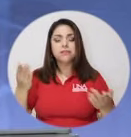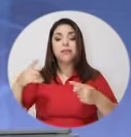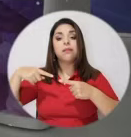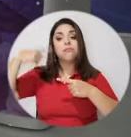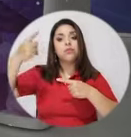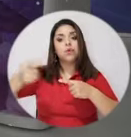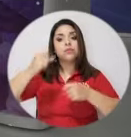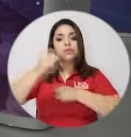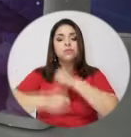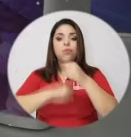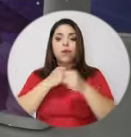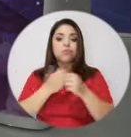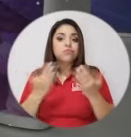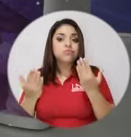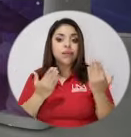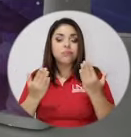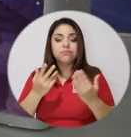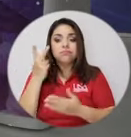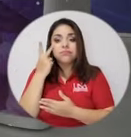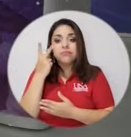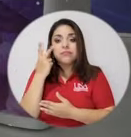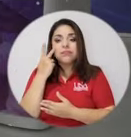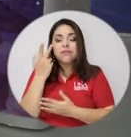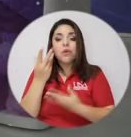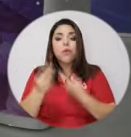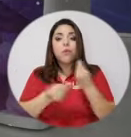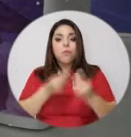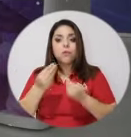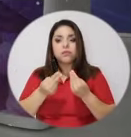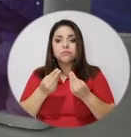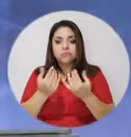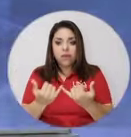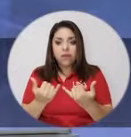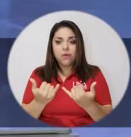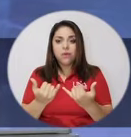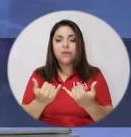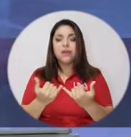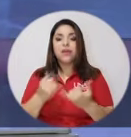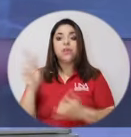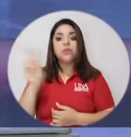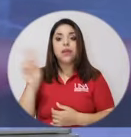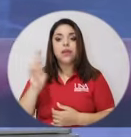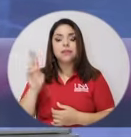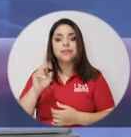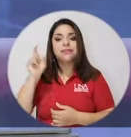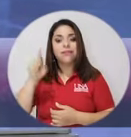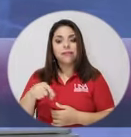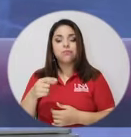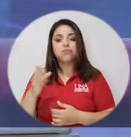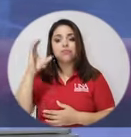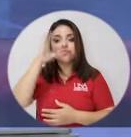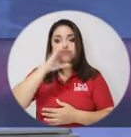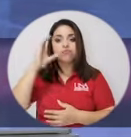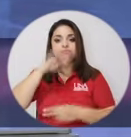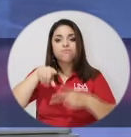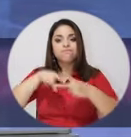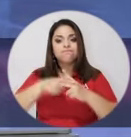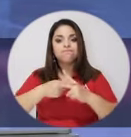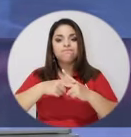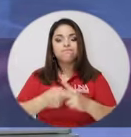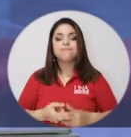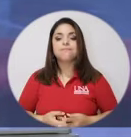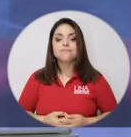de balance al finalizar o iniciar el año entrante para un poco ver en qué punto estamos y qué cosas